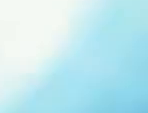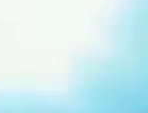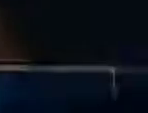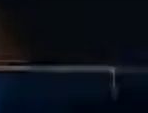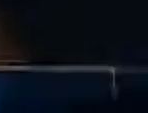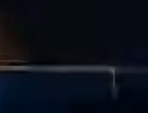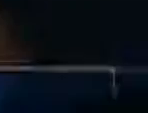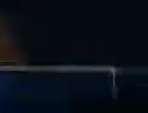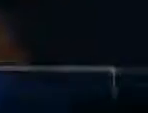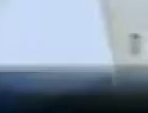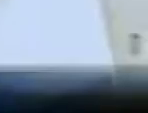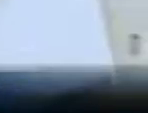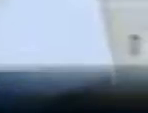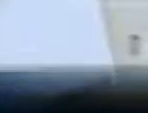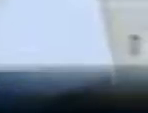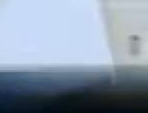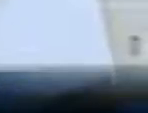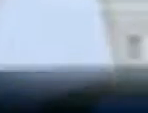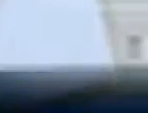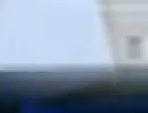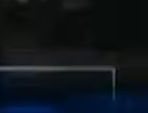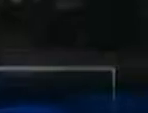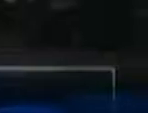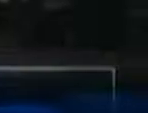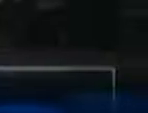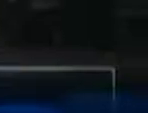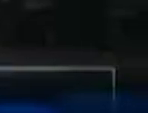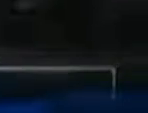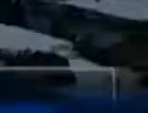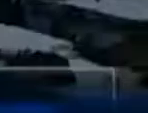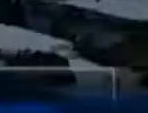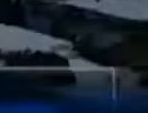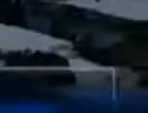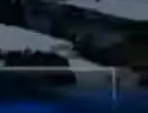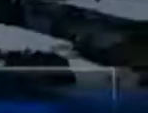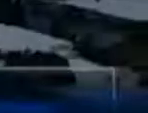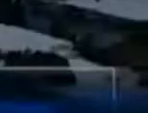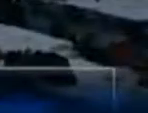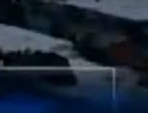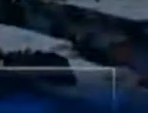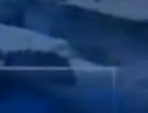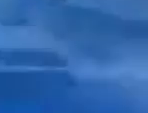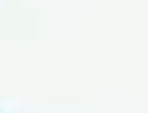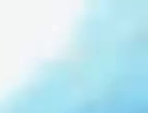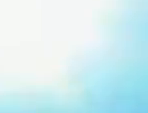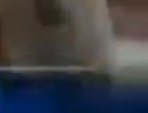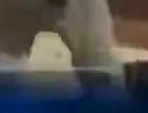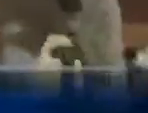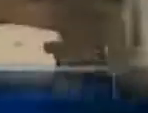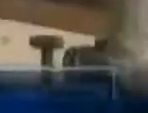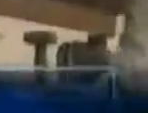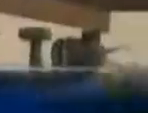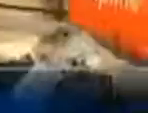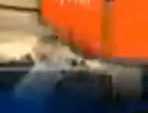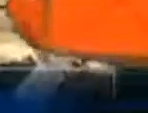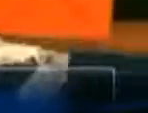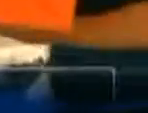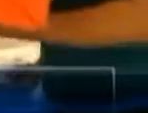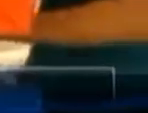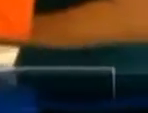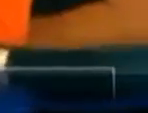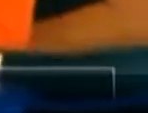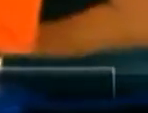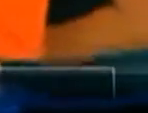Unidas. Código Ingenios democratizará el acceso universal y el aprovechamiento del conocimiento. Y en lo internacional,